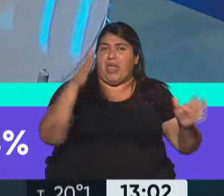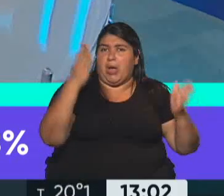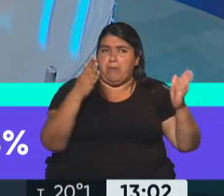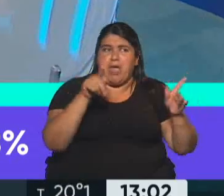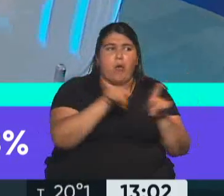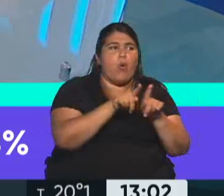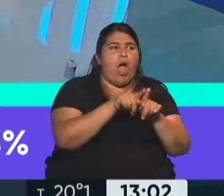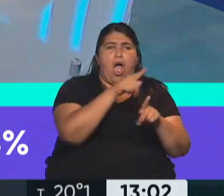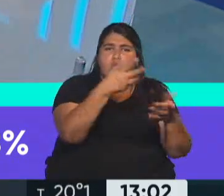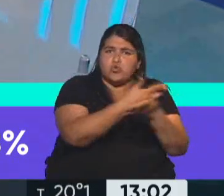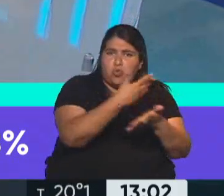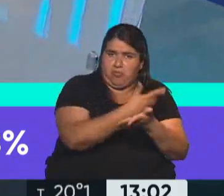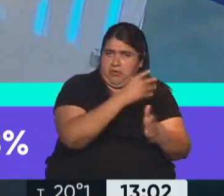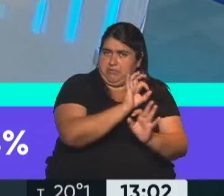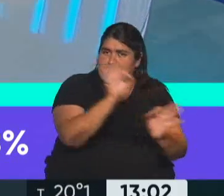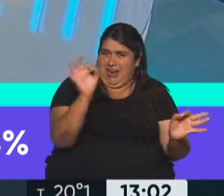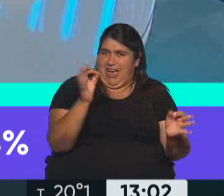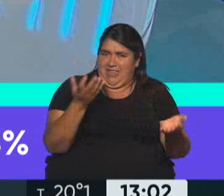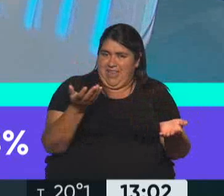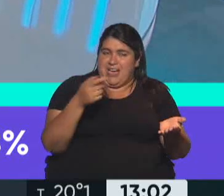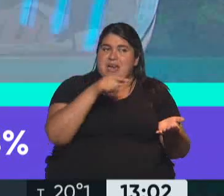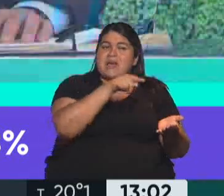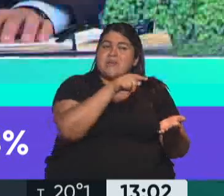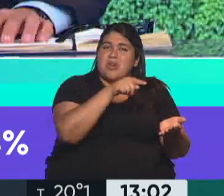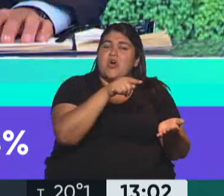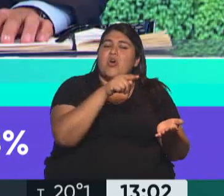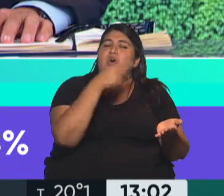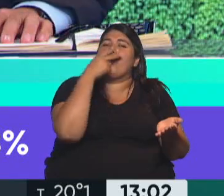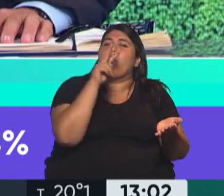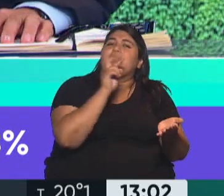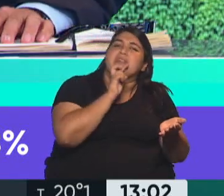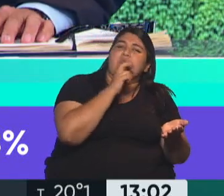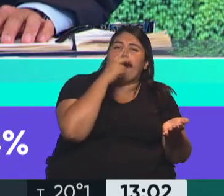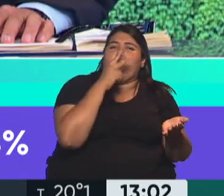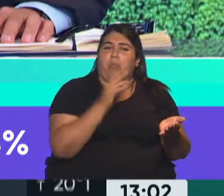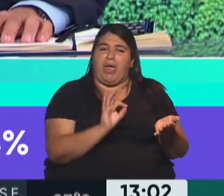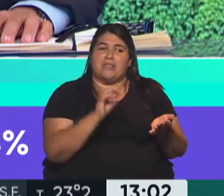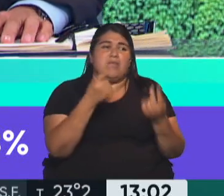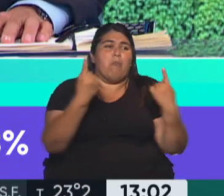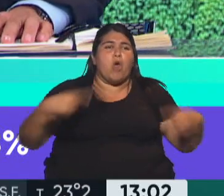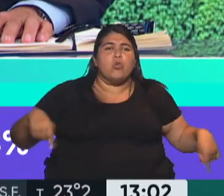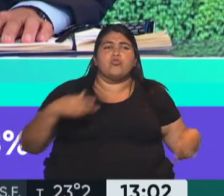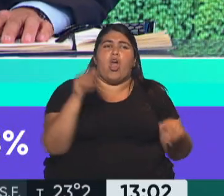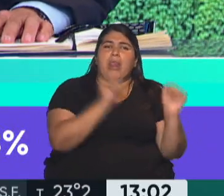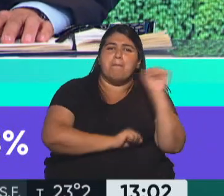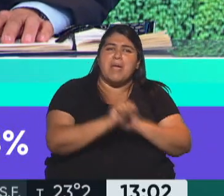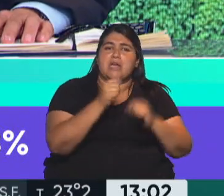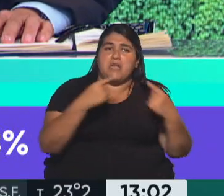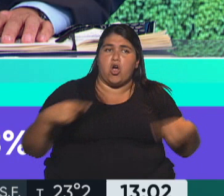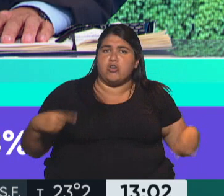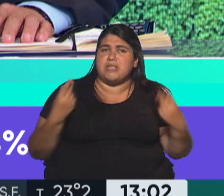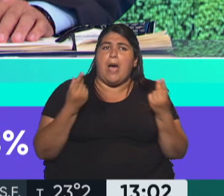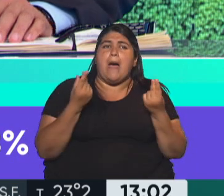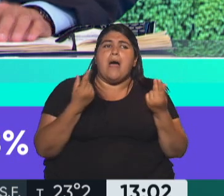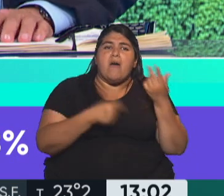de noviembre de 2020 como punto de comparación, es decir, alimentos y productos de limpieza, esto no se detuvo la venta. Claro, el comercio